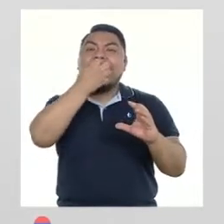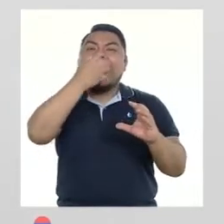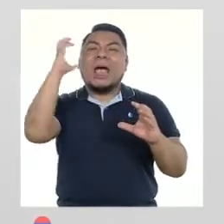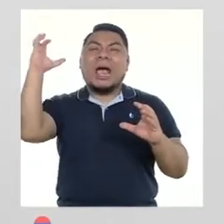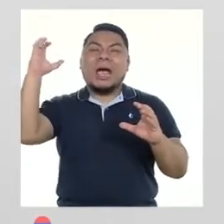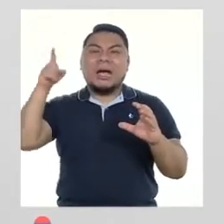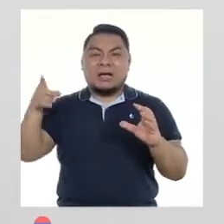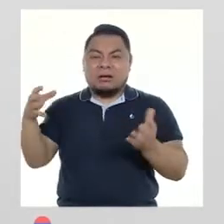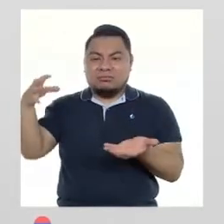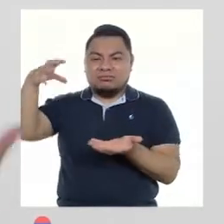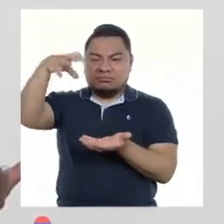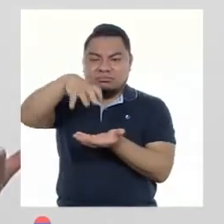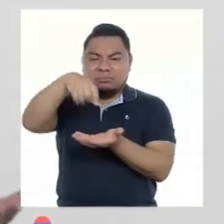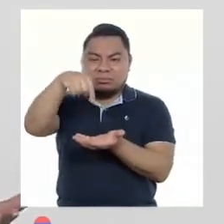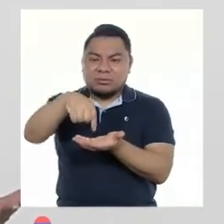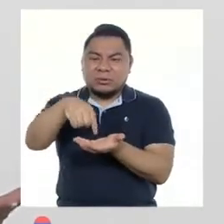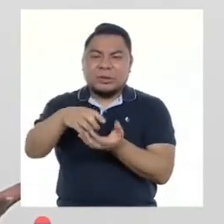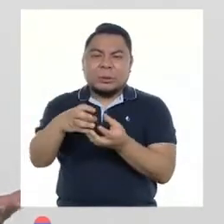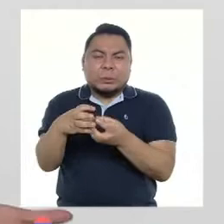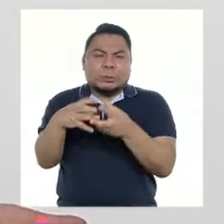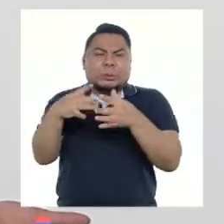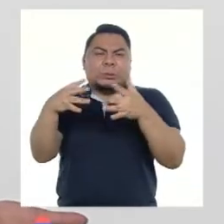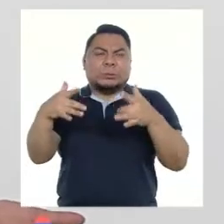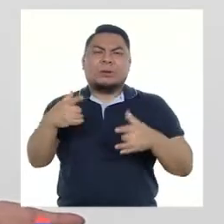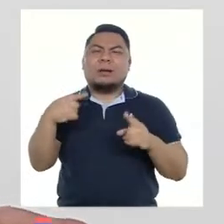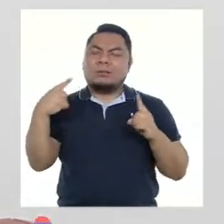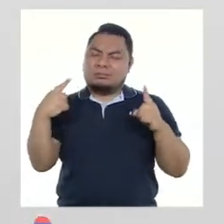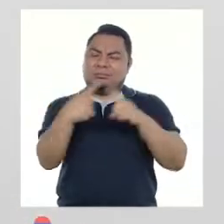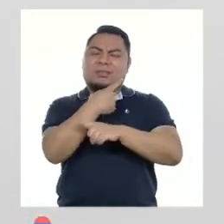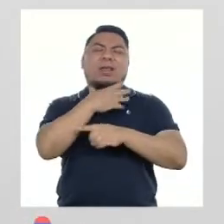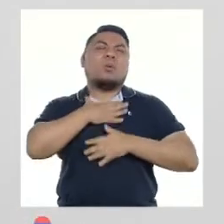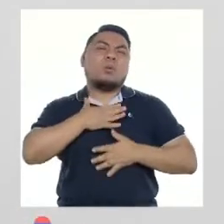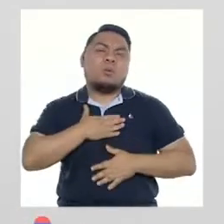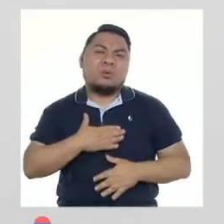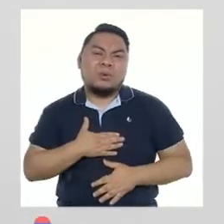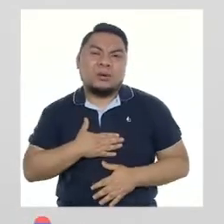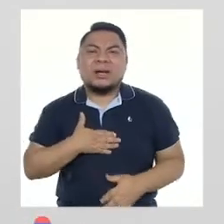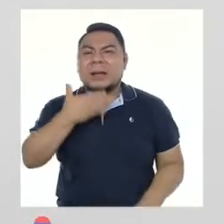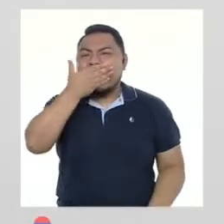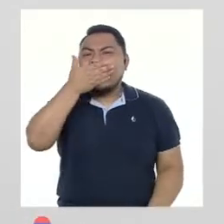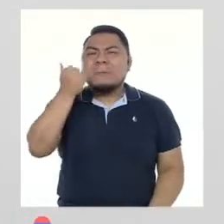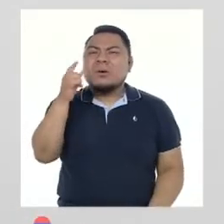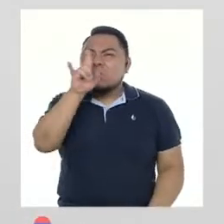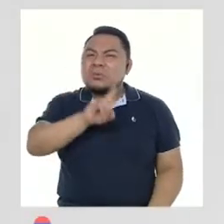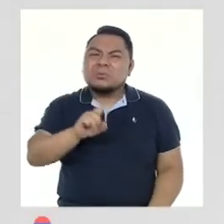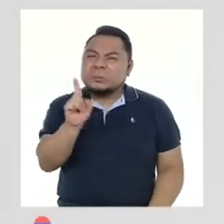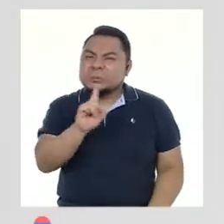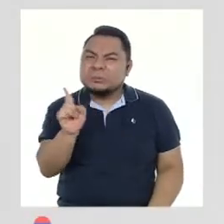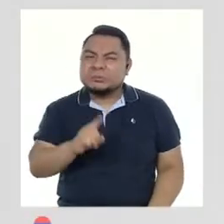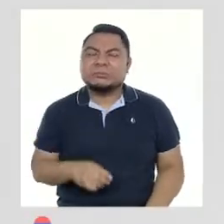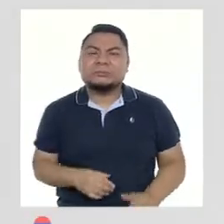genera sustancias que le hacen daño al cuerpo. Así que es mejor no usarlo.